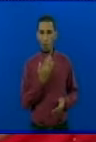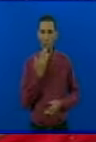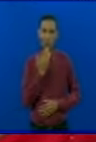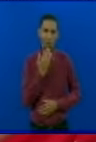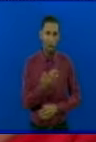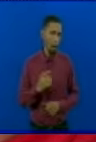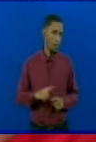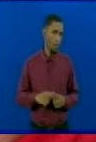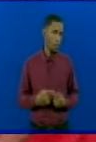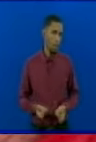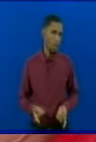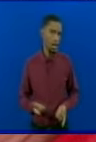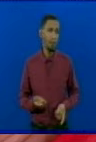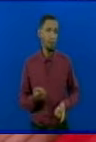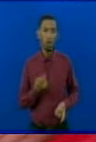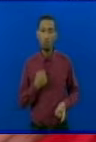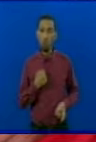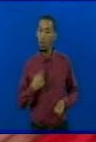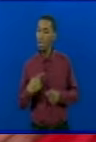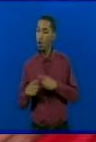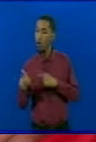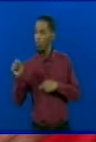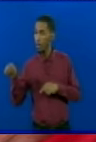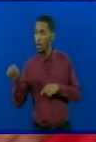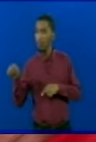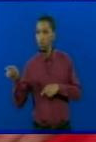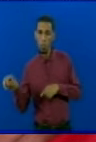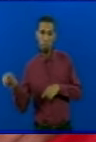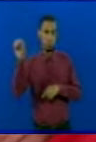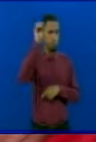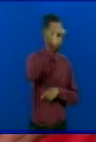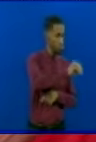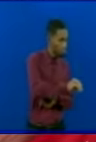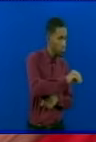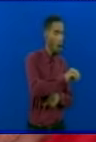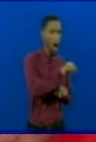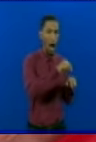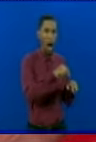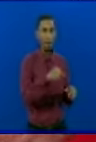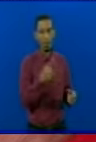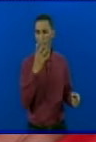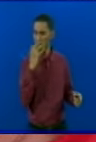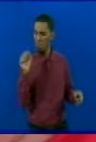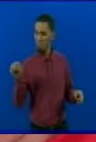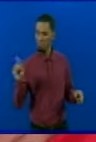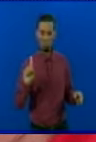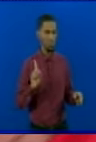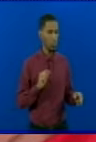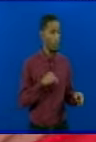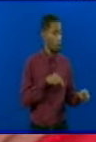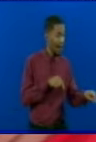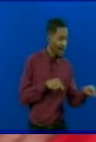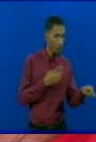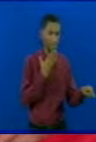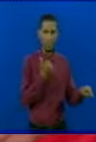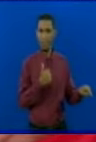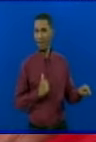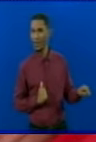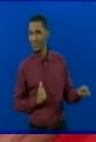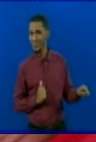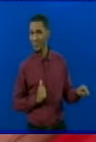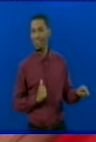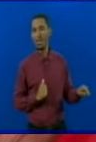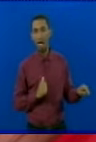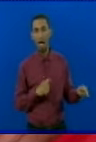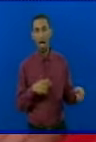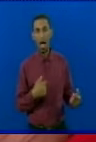esta es una cosa que me pasé para esta, porque no me ha gustado el trato. Pero aquí, yo siempre quise pertenecer aquí. No lo estoy diciendo de porque estoy aquí,